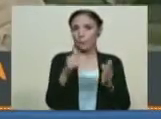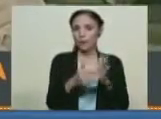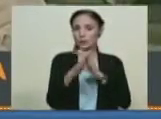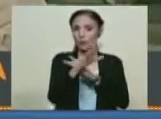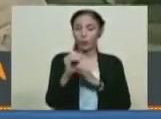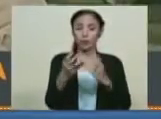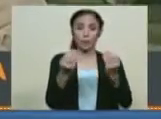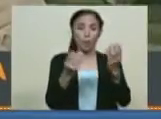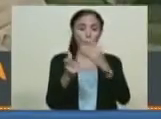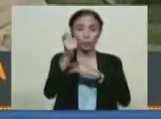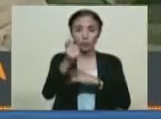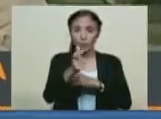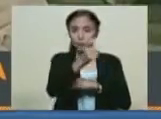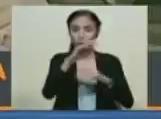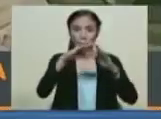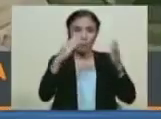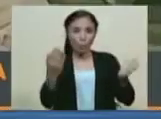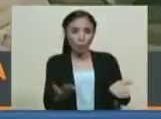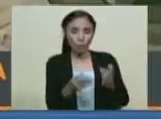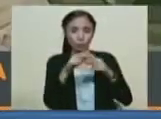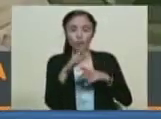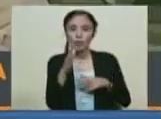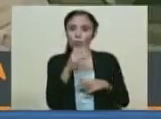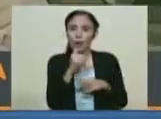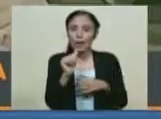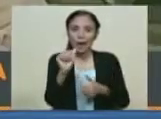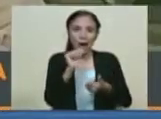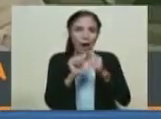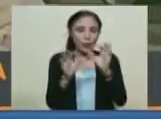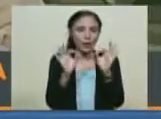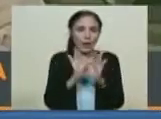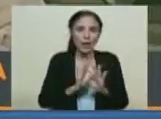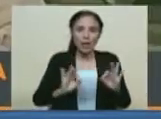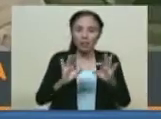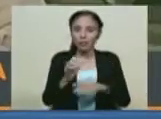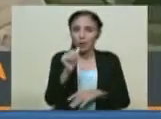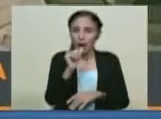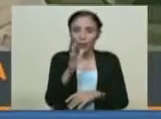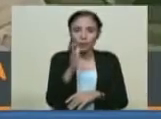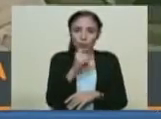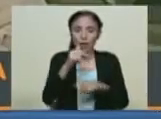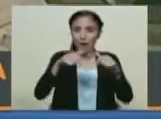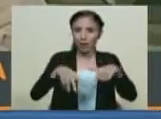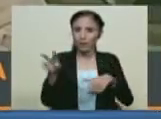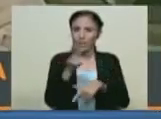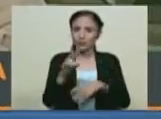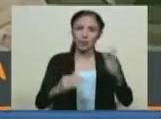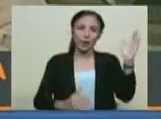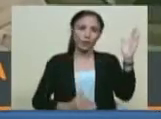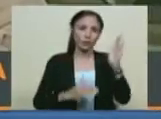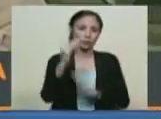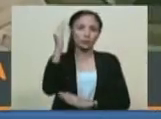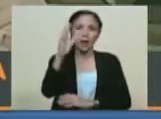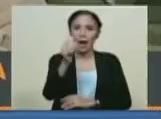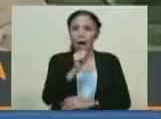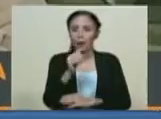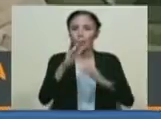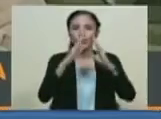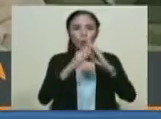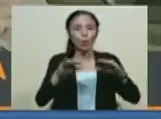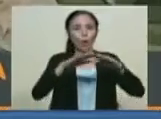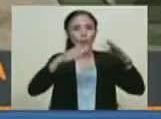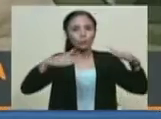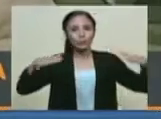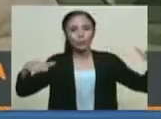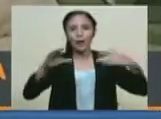de habitantes en la Tierra no tengan agua en sus ciudades para vivir, Venezuela tendrá agua en todo el Caribe, en todas